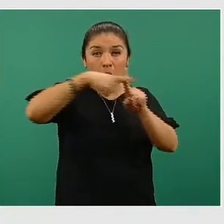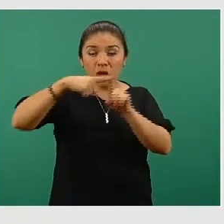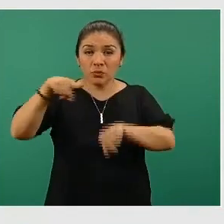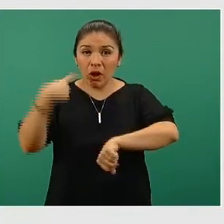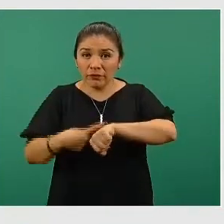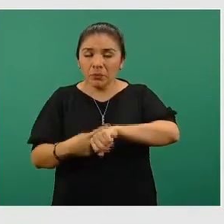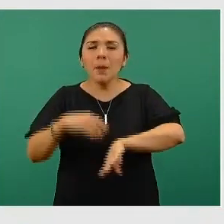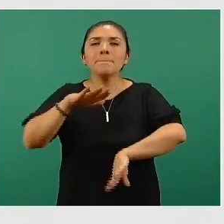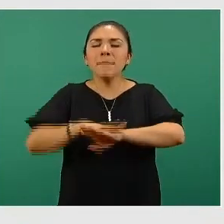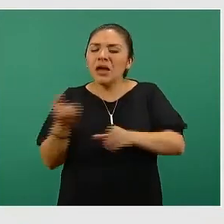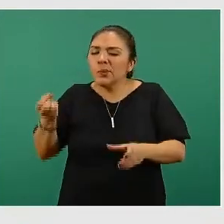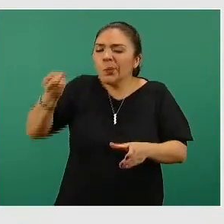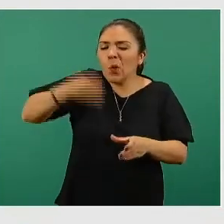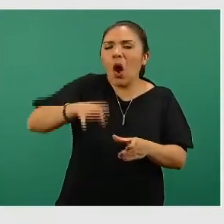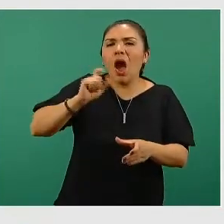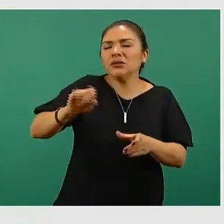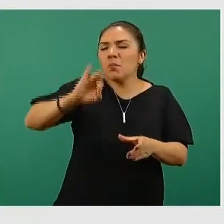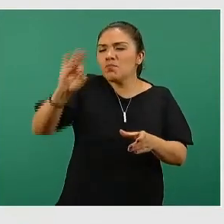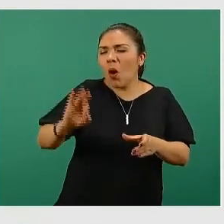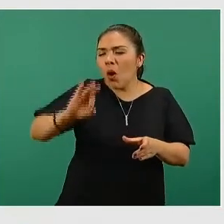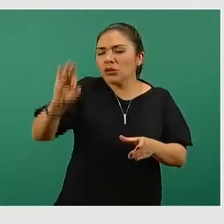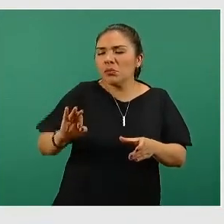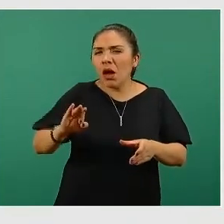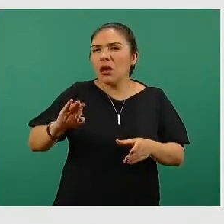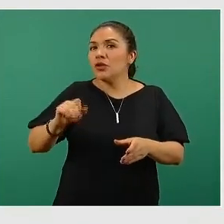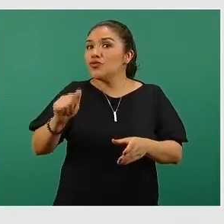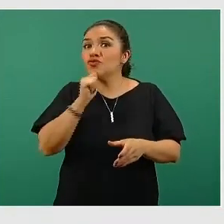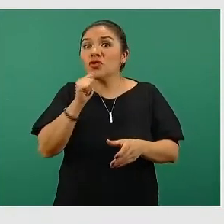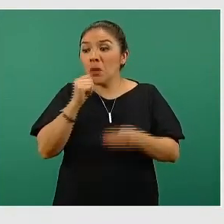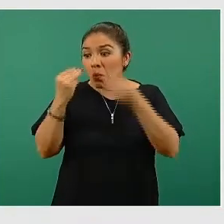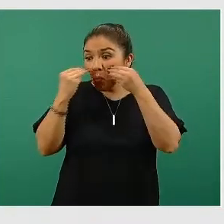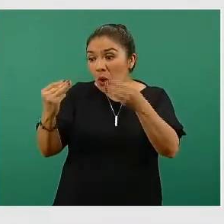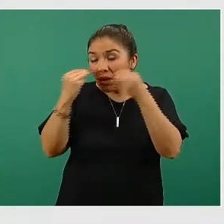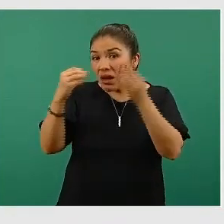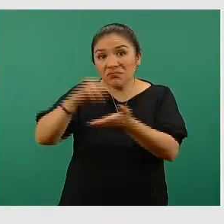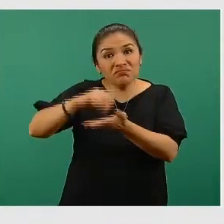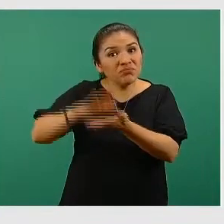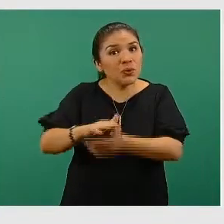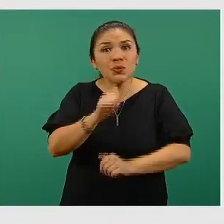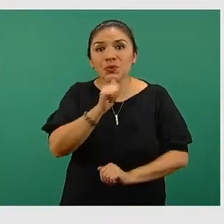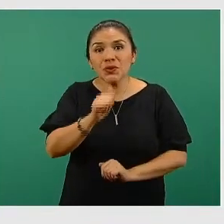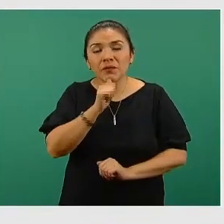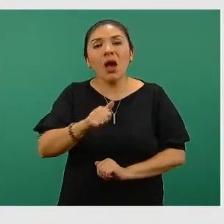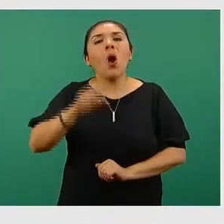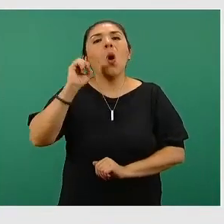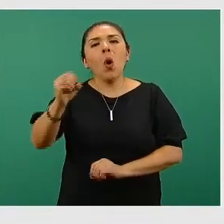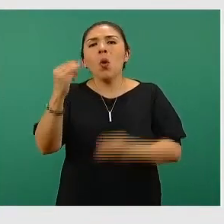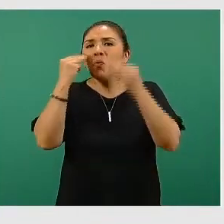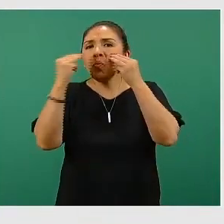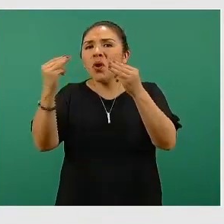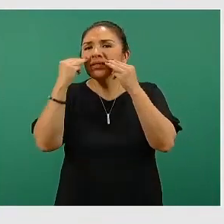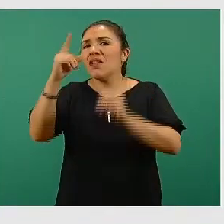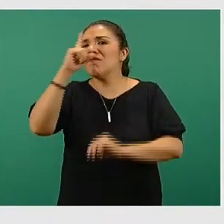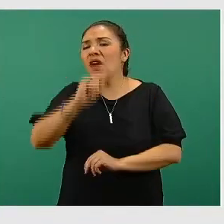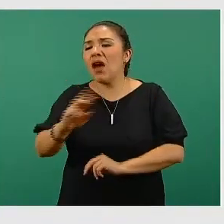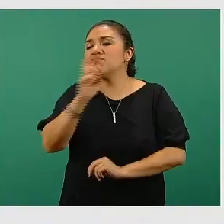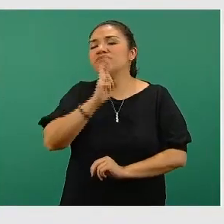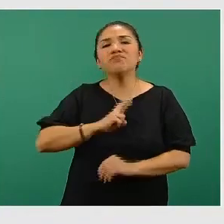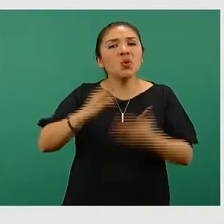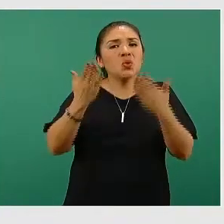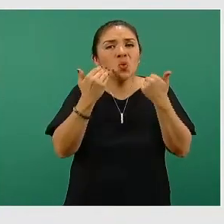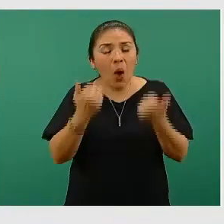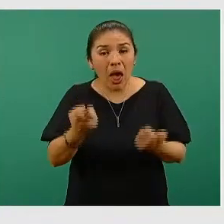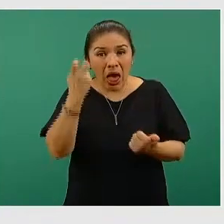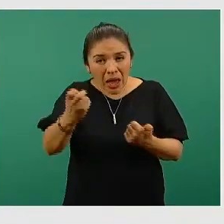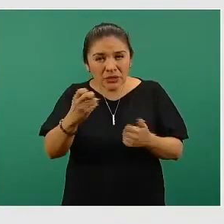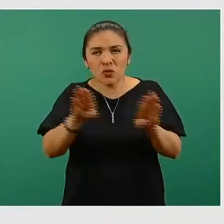una proporción de los casos que no tienen muestra o que la muestra no pudo obtenerse resultados, y de